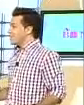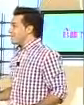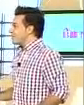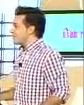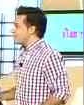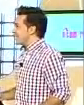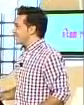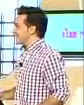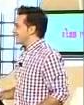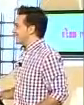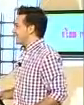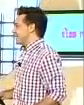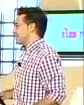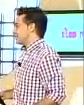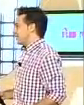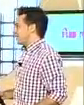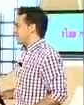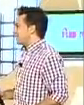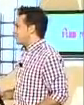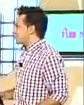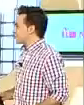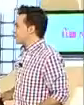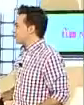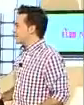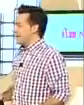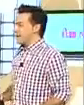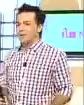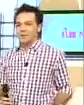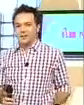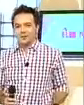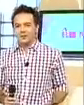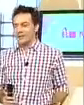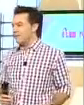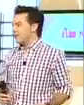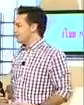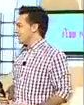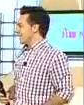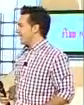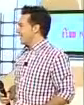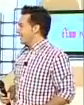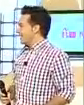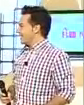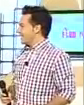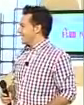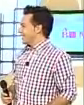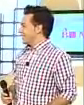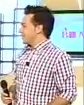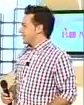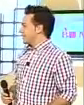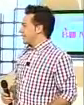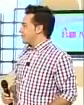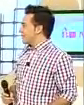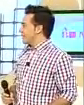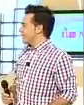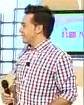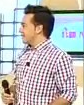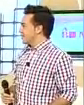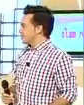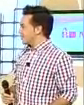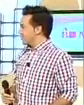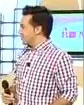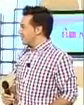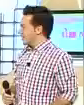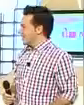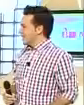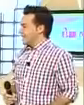Pues ya estamos en A Vivir Bien y además hoy tenemos un día muy bonito, un día muy especial. Hoy es el Día Mundial de